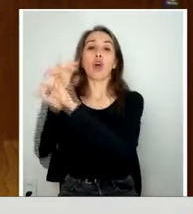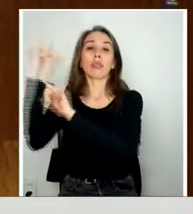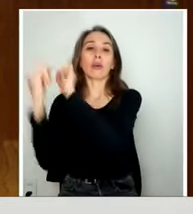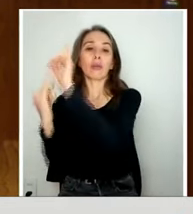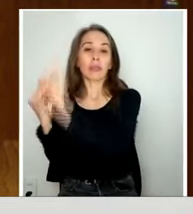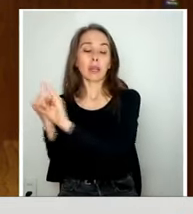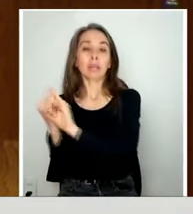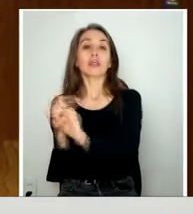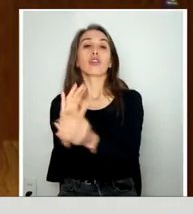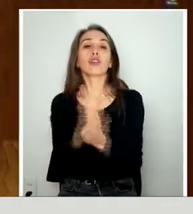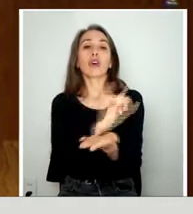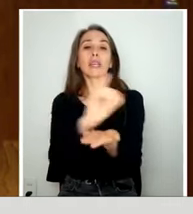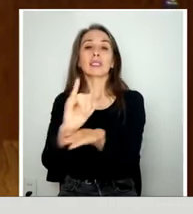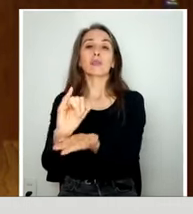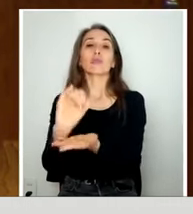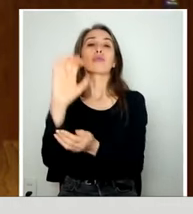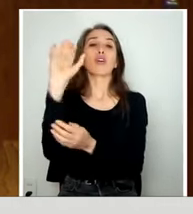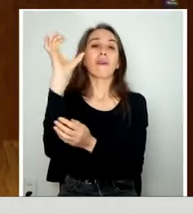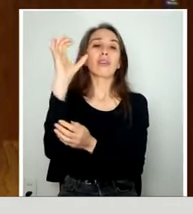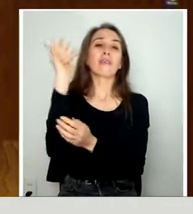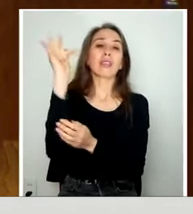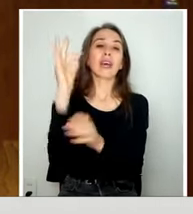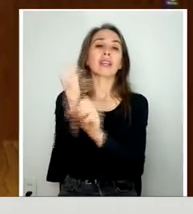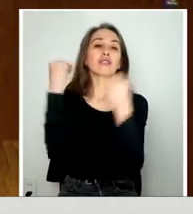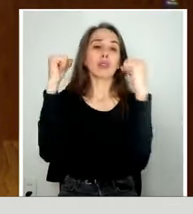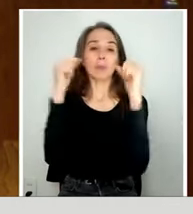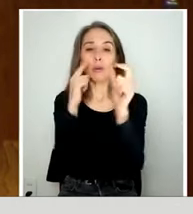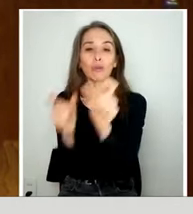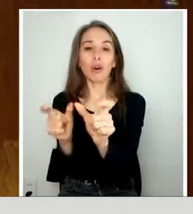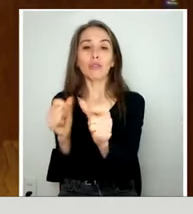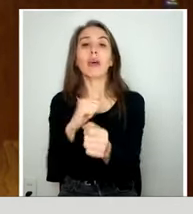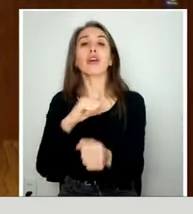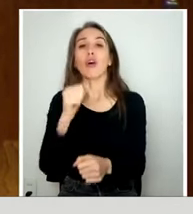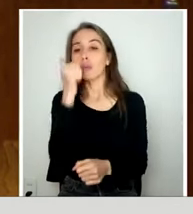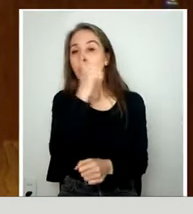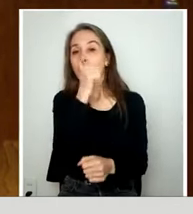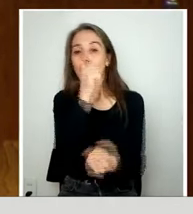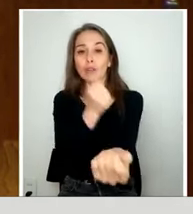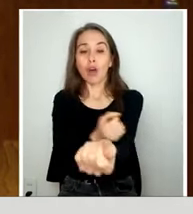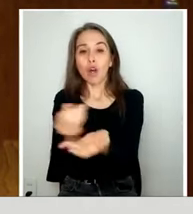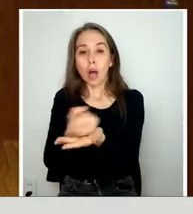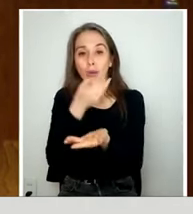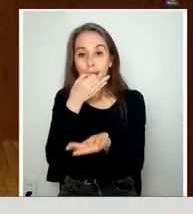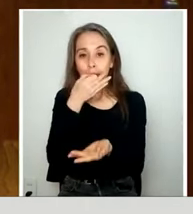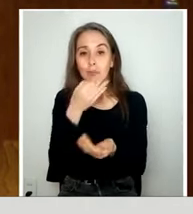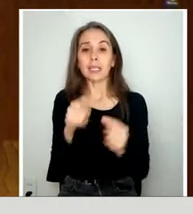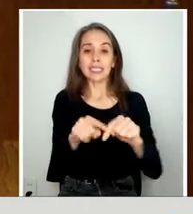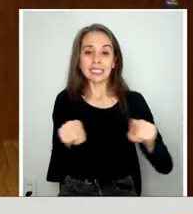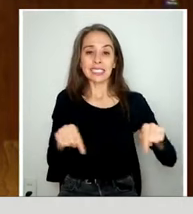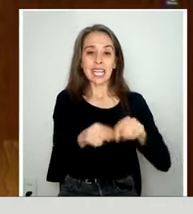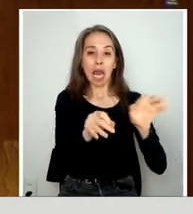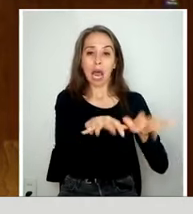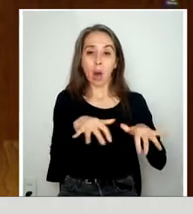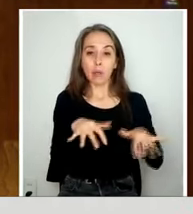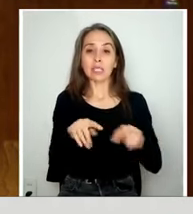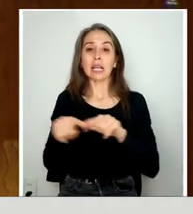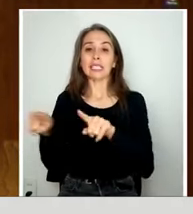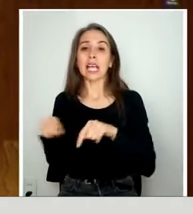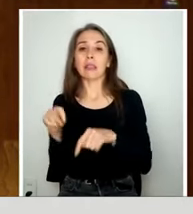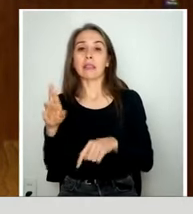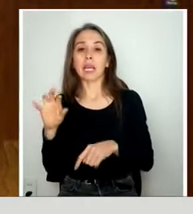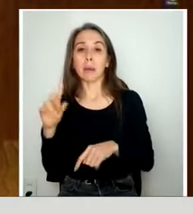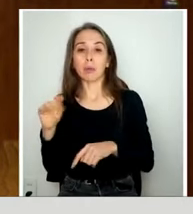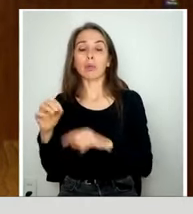antidopage se detalla que el panel estará conformado por una sala de audiencias una sala de autorizaciones de uso terapéutico y una sala revisora